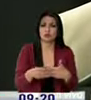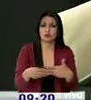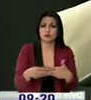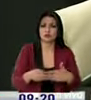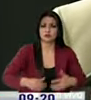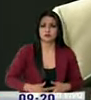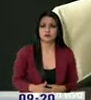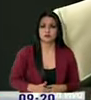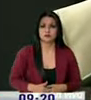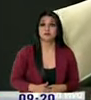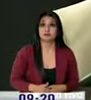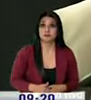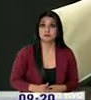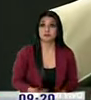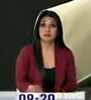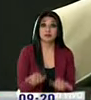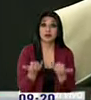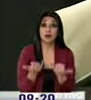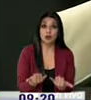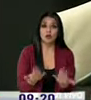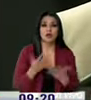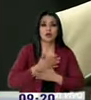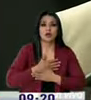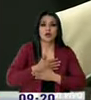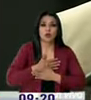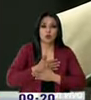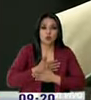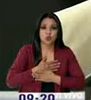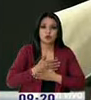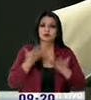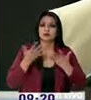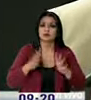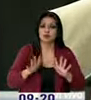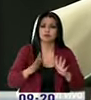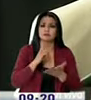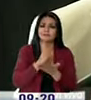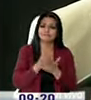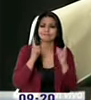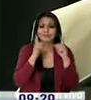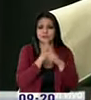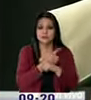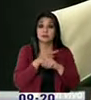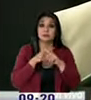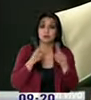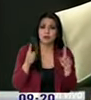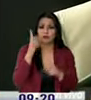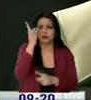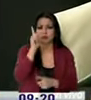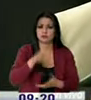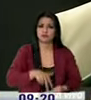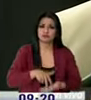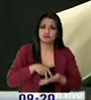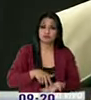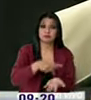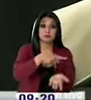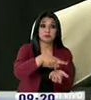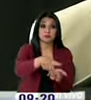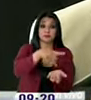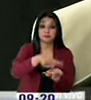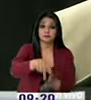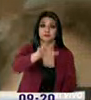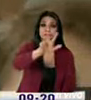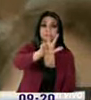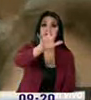de los cuales al día de hoy, felizmente y con grandes dificultades, pero con mucha decisión, se han pagado más